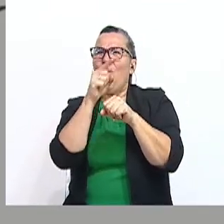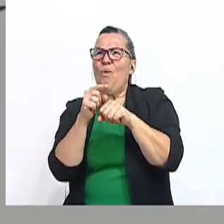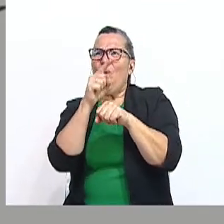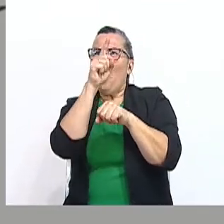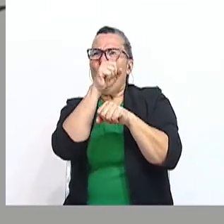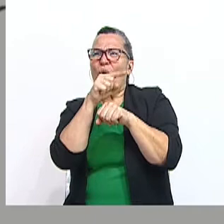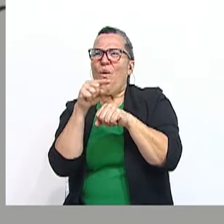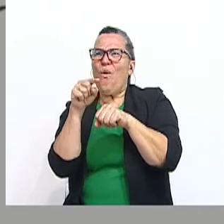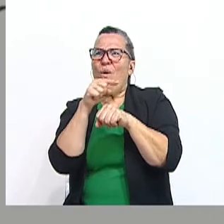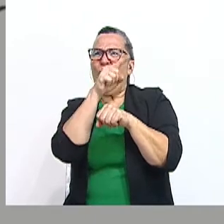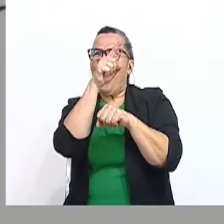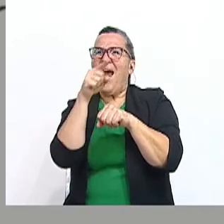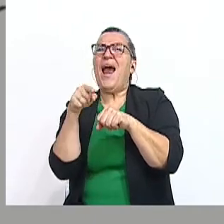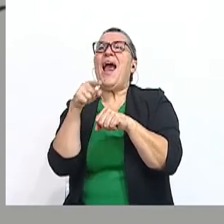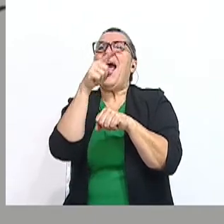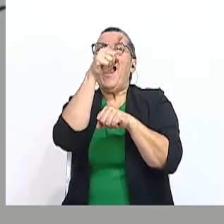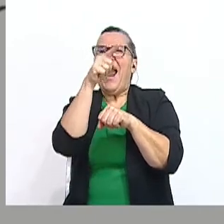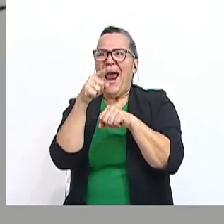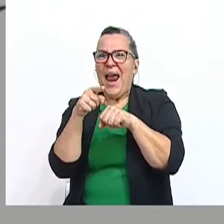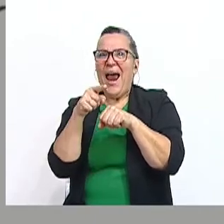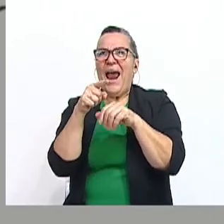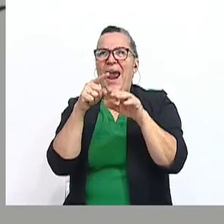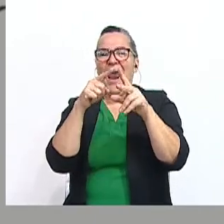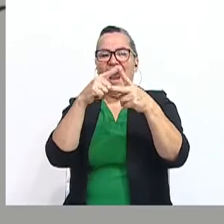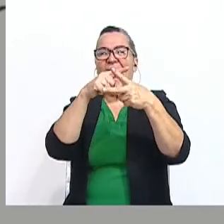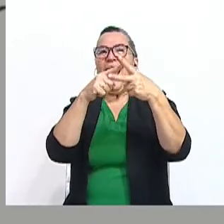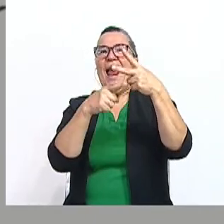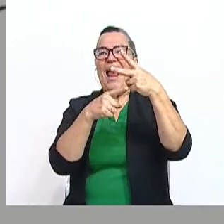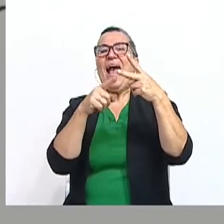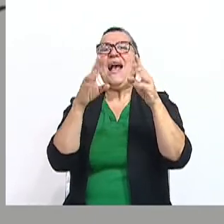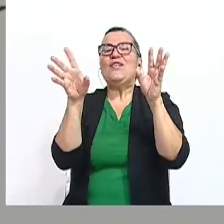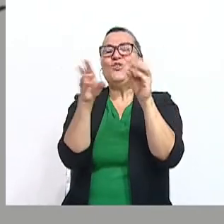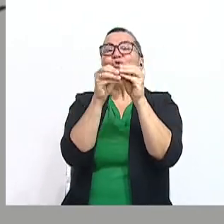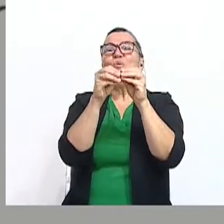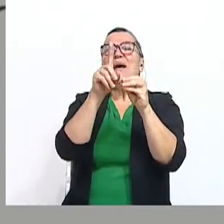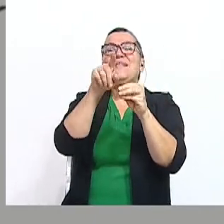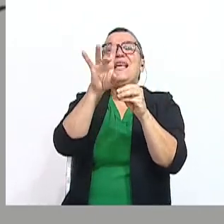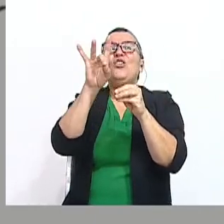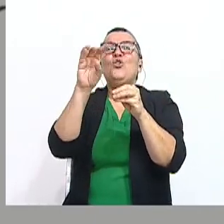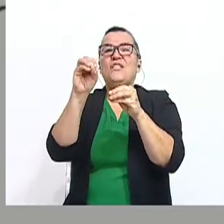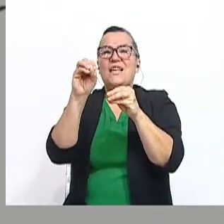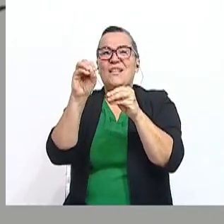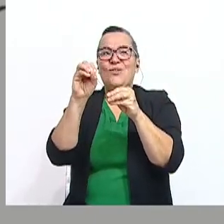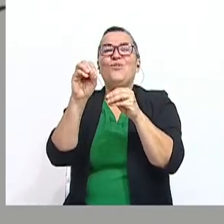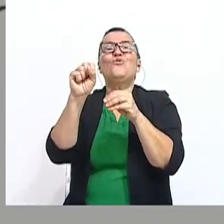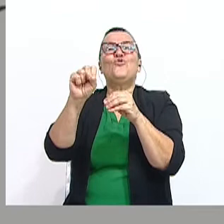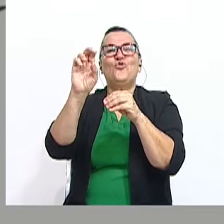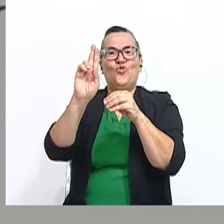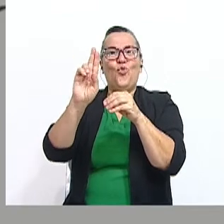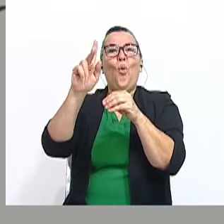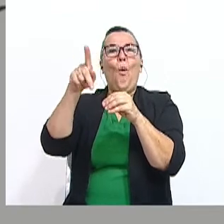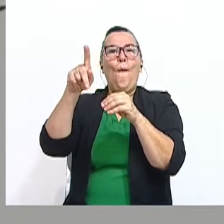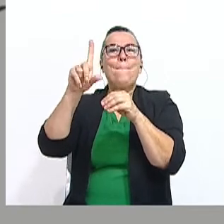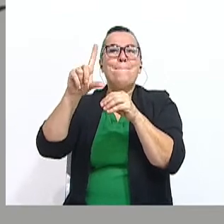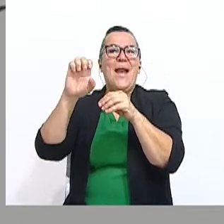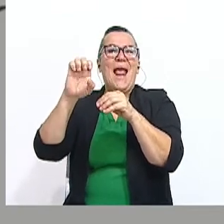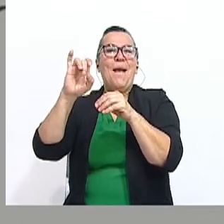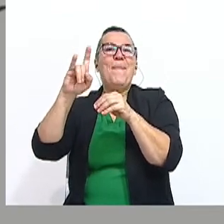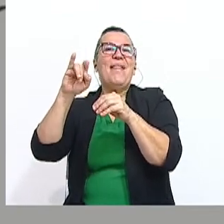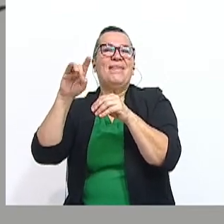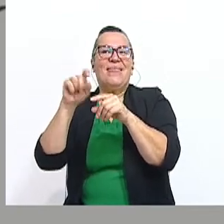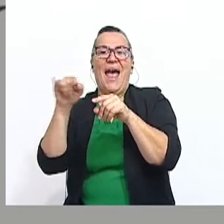es ese? Muy bien, suman 180, son suplementarios. Vamos a ver qué pasa con el